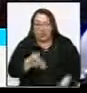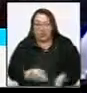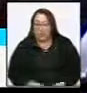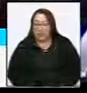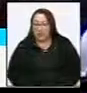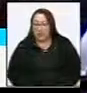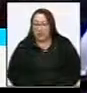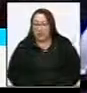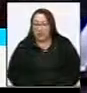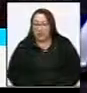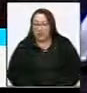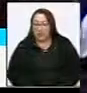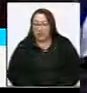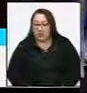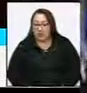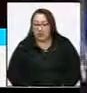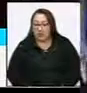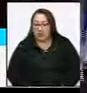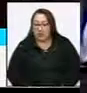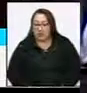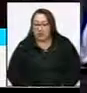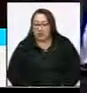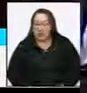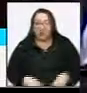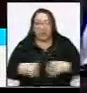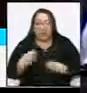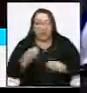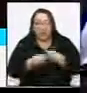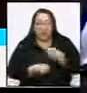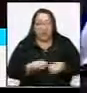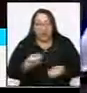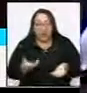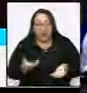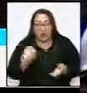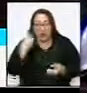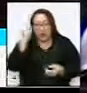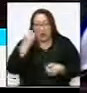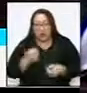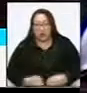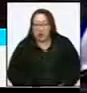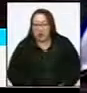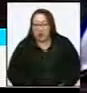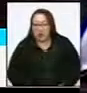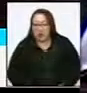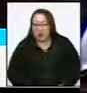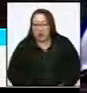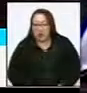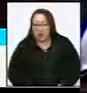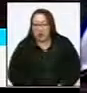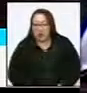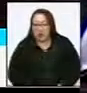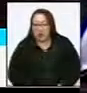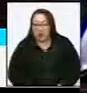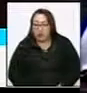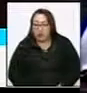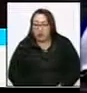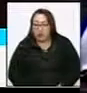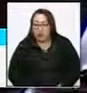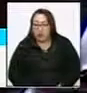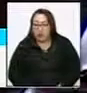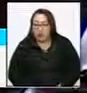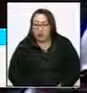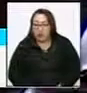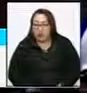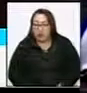hemiciclo y poder aportar humildemente en lo que pueda estar a mi alcance en